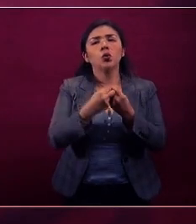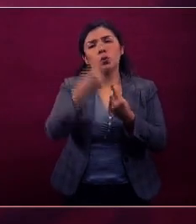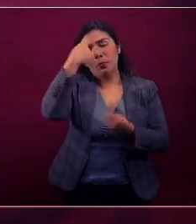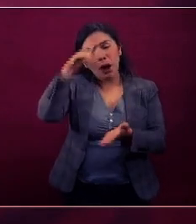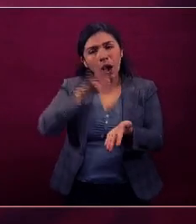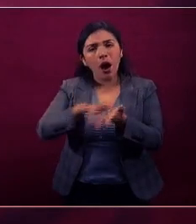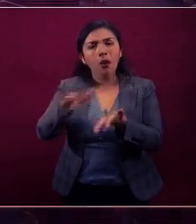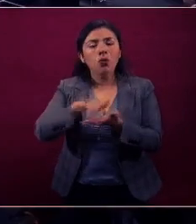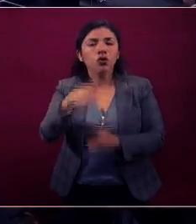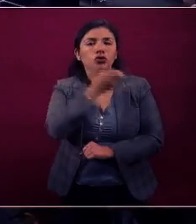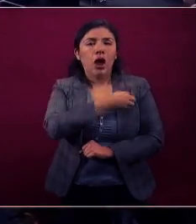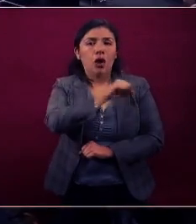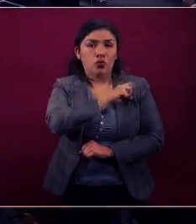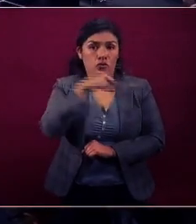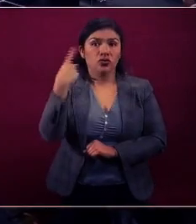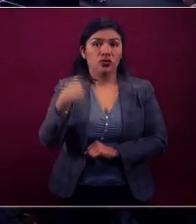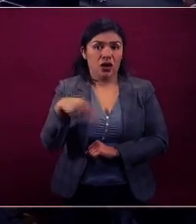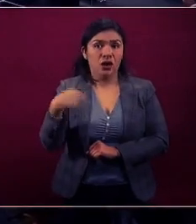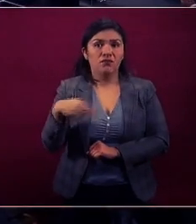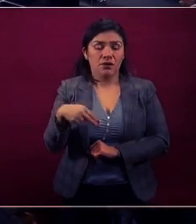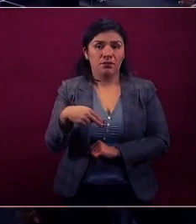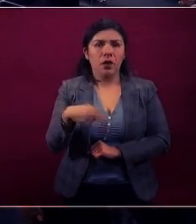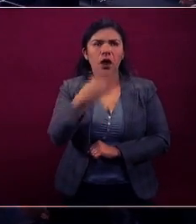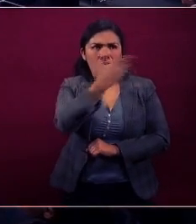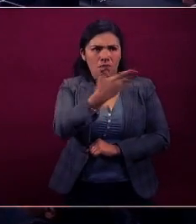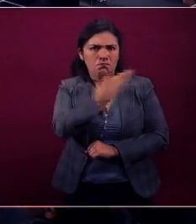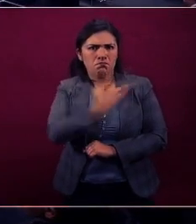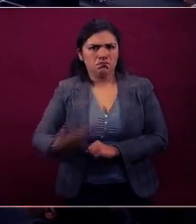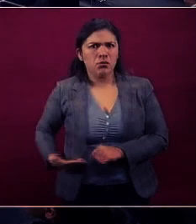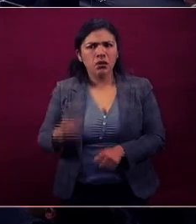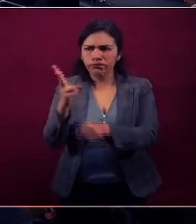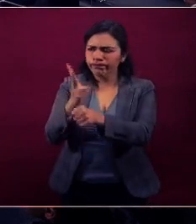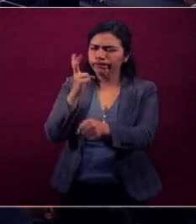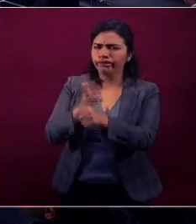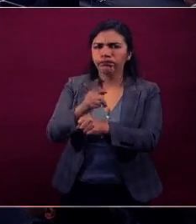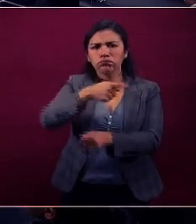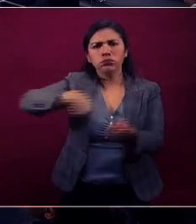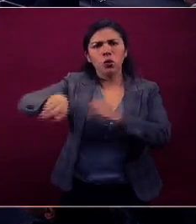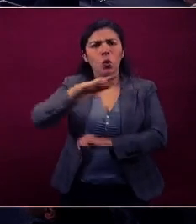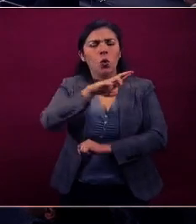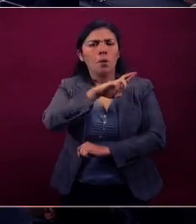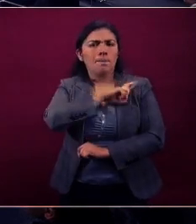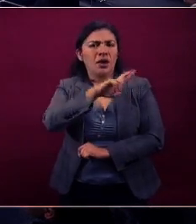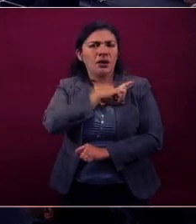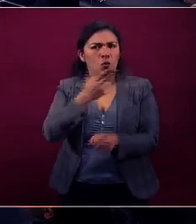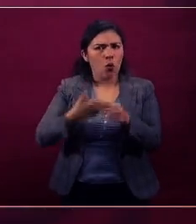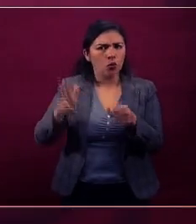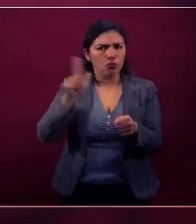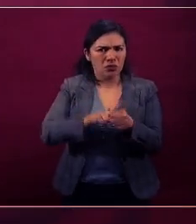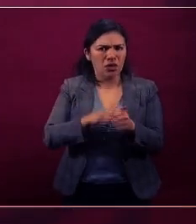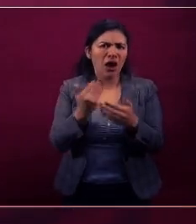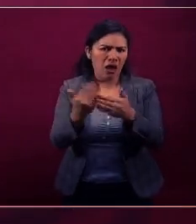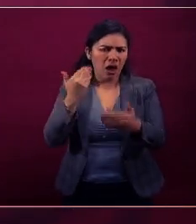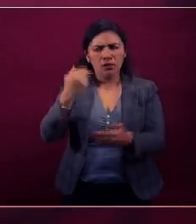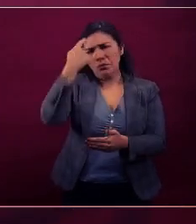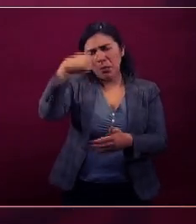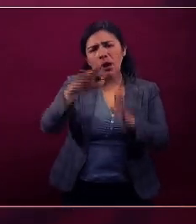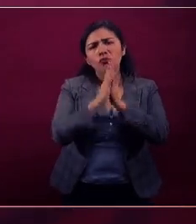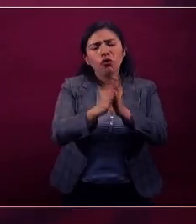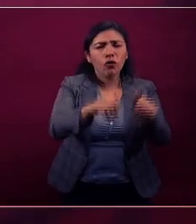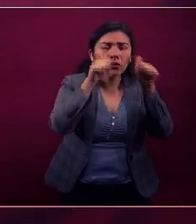Salud. El señor presidente invitó a los hospitales privados, bueno, ya tiene tiempo, para que